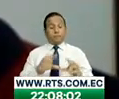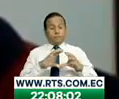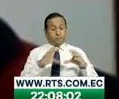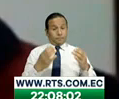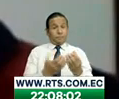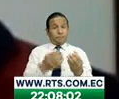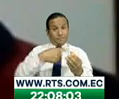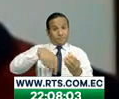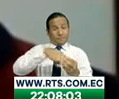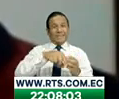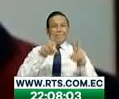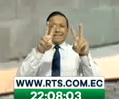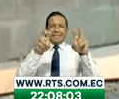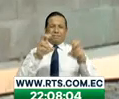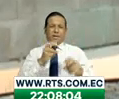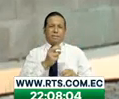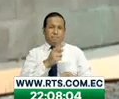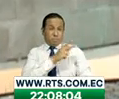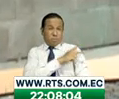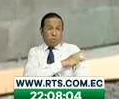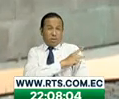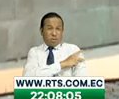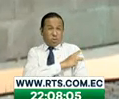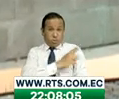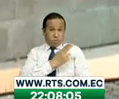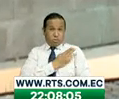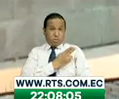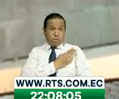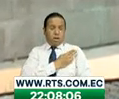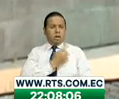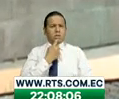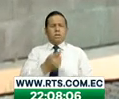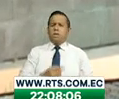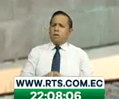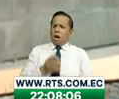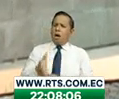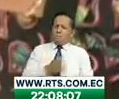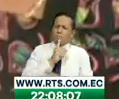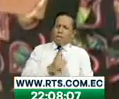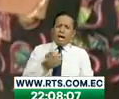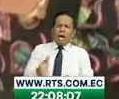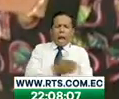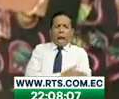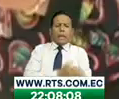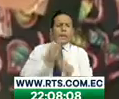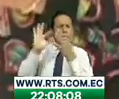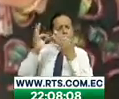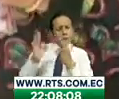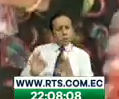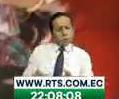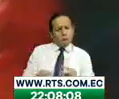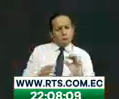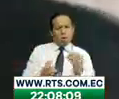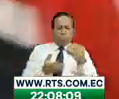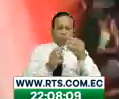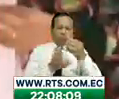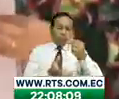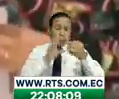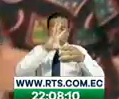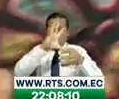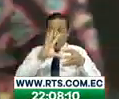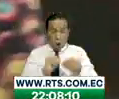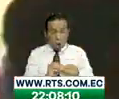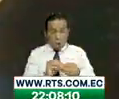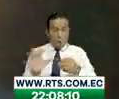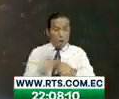Universitarios y Politécnicos del Ecuador reconoce que en algunos casos tuvieron que devolver presupuesto, pero se aduce que es por el modelo